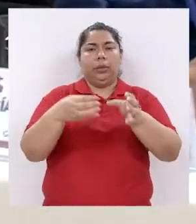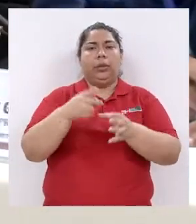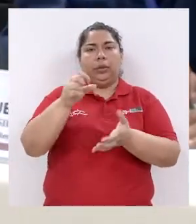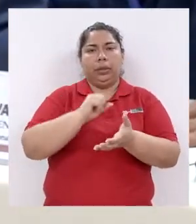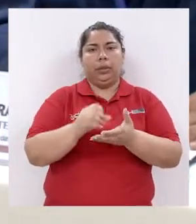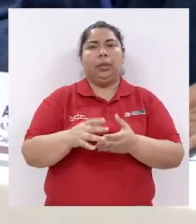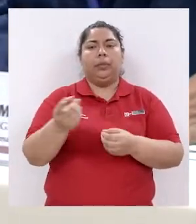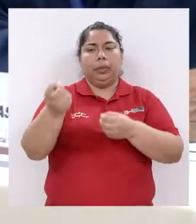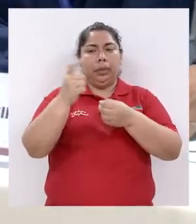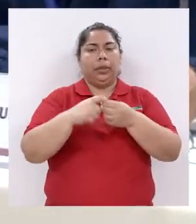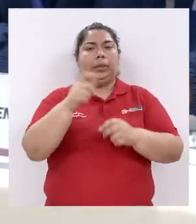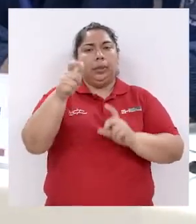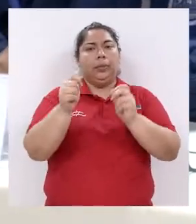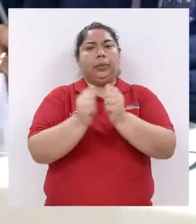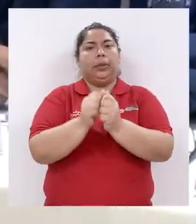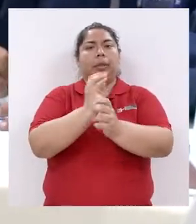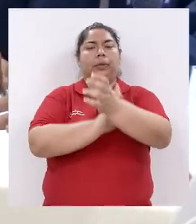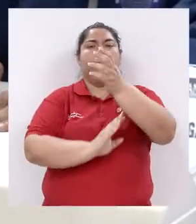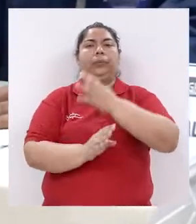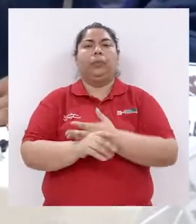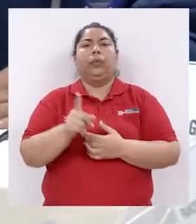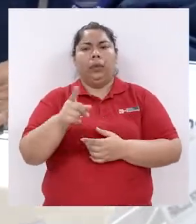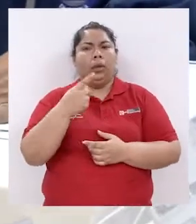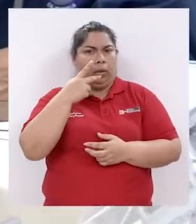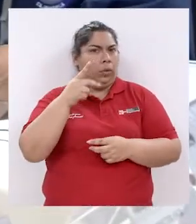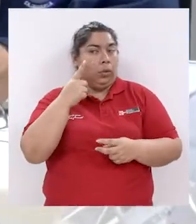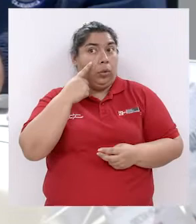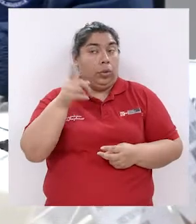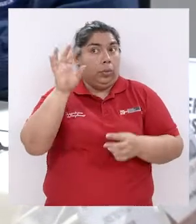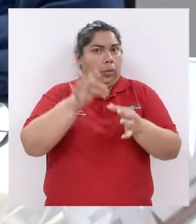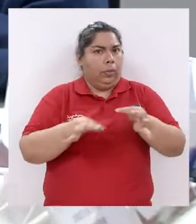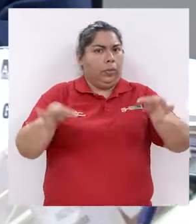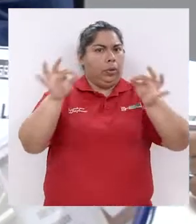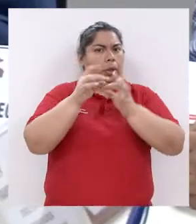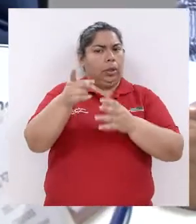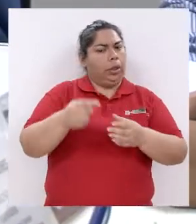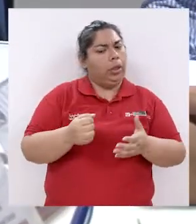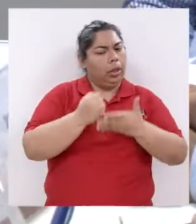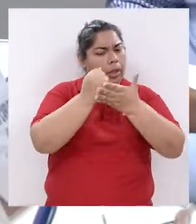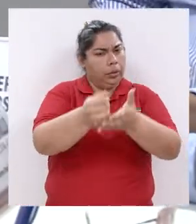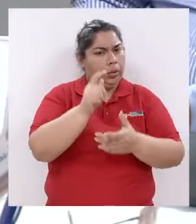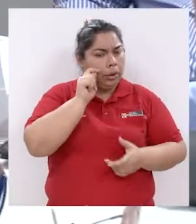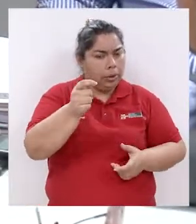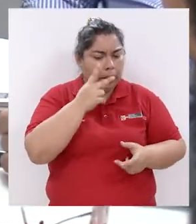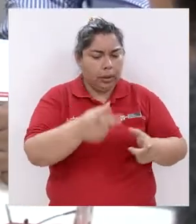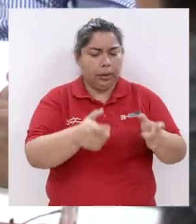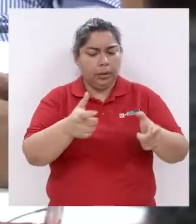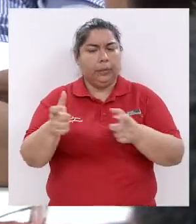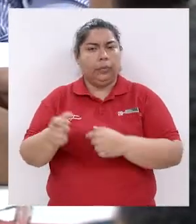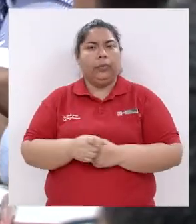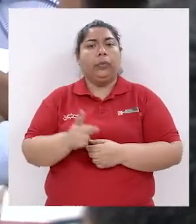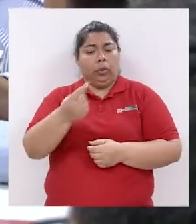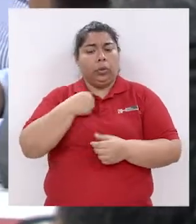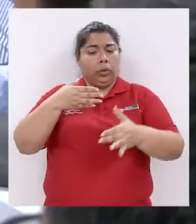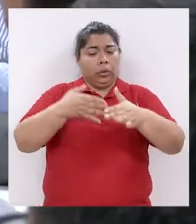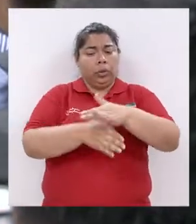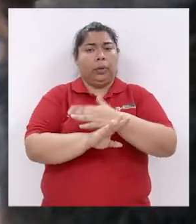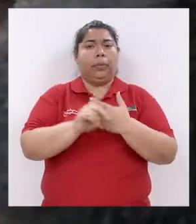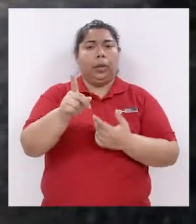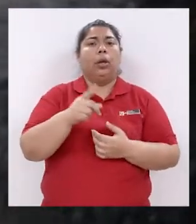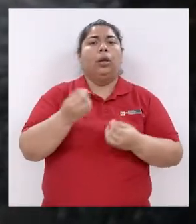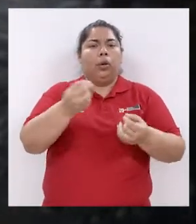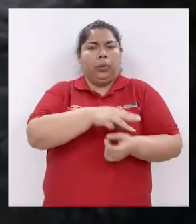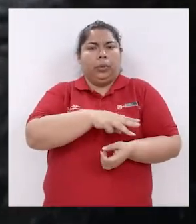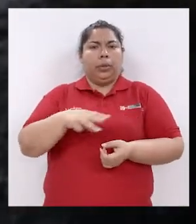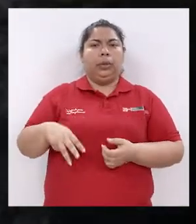para la Integración de las Personas con Discapacidad, tiene un rol importantísimo de asistencia técnica. Nosotros también, dentro de nuestra función